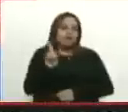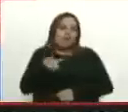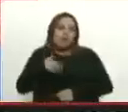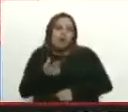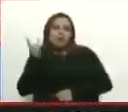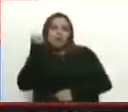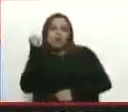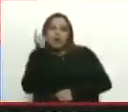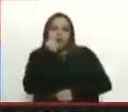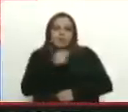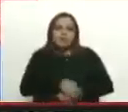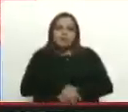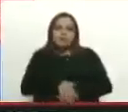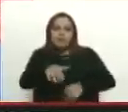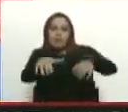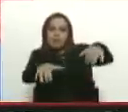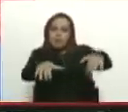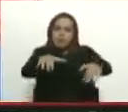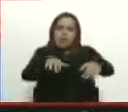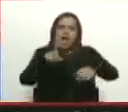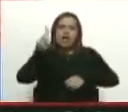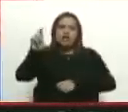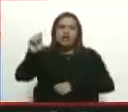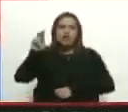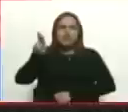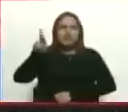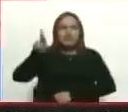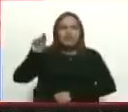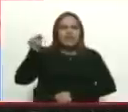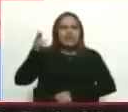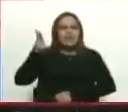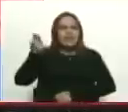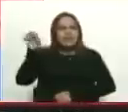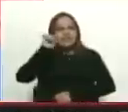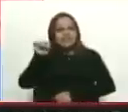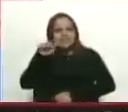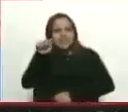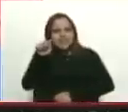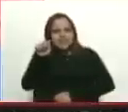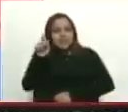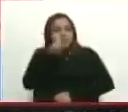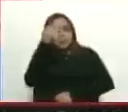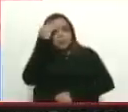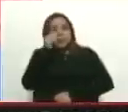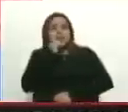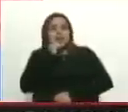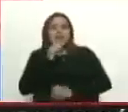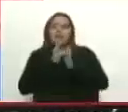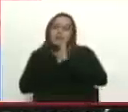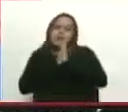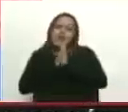La momia turquesa, si saben, si me averiguan quién es, les agradezco que me digan.